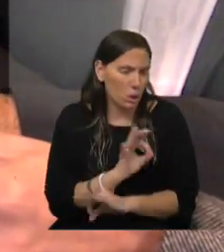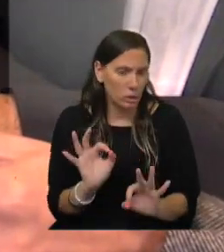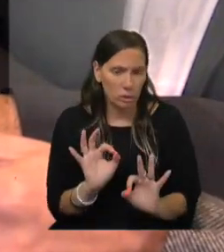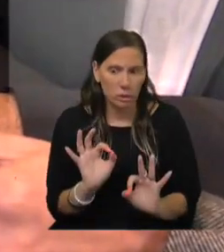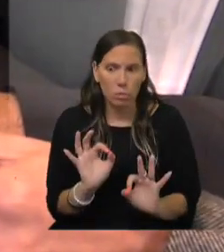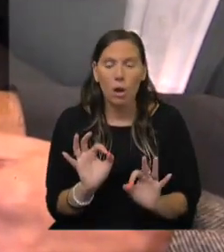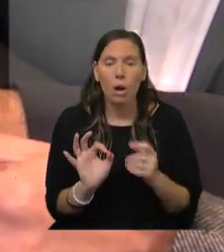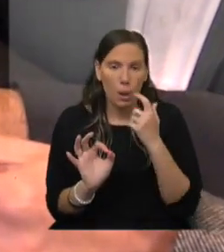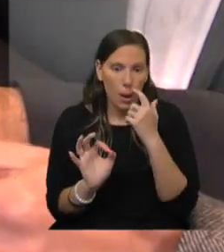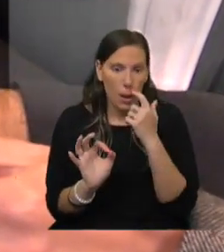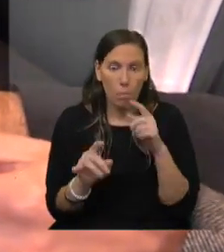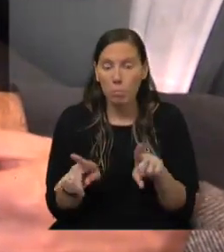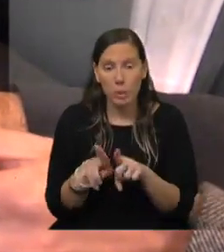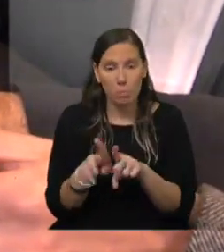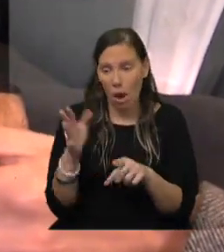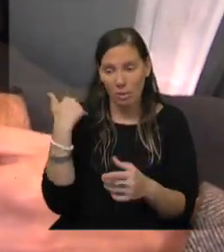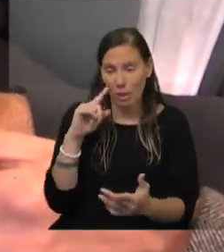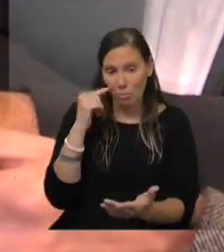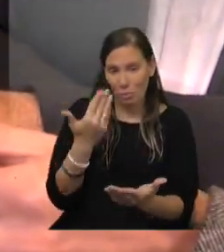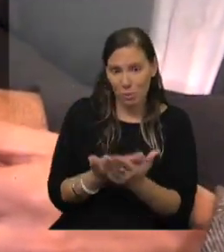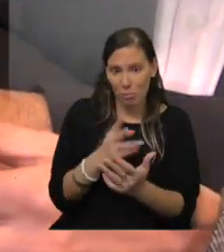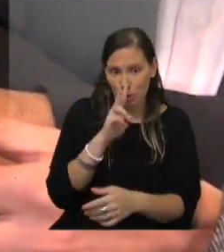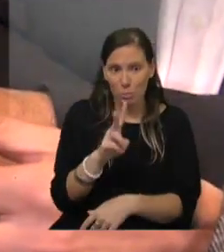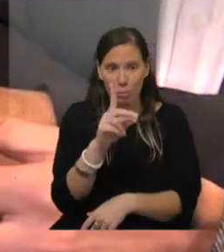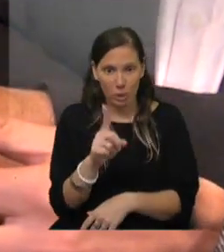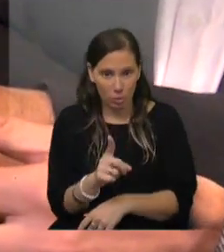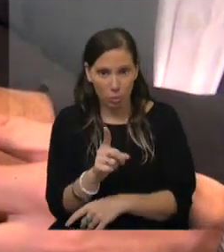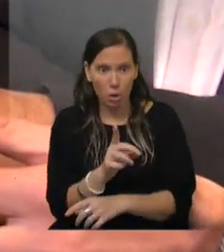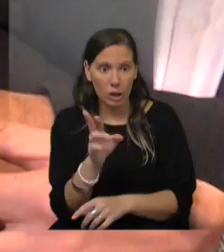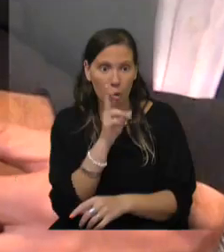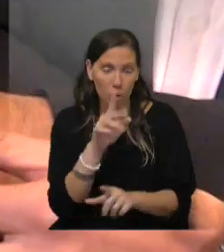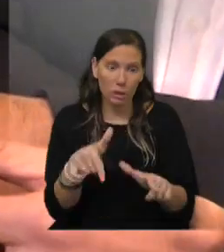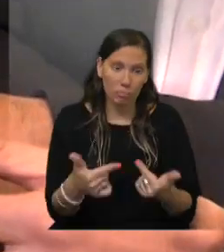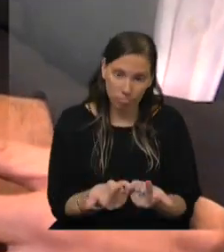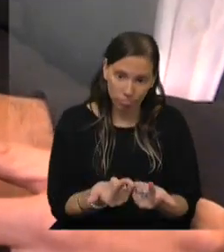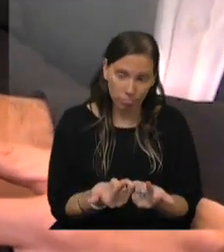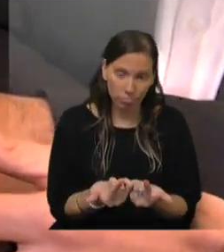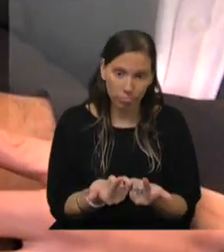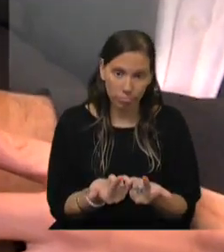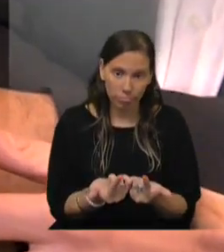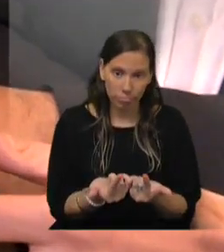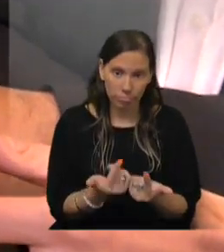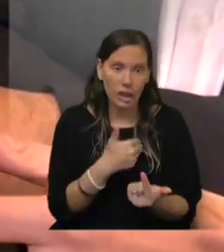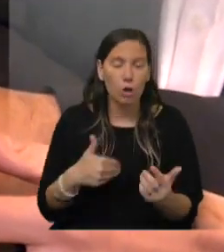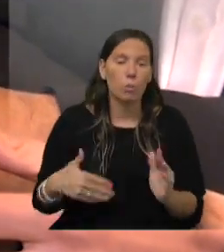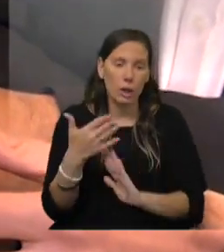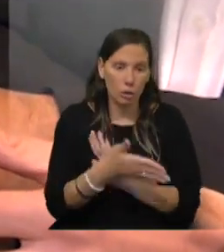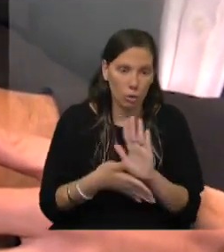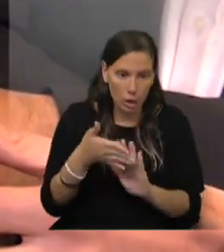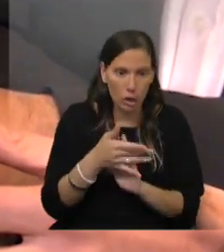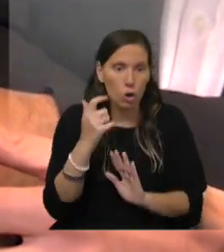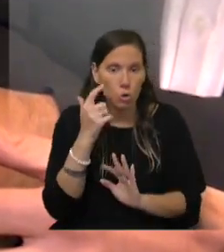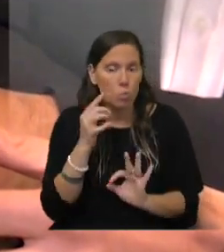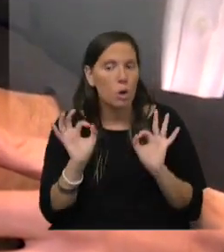absolutamente en línea con lo que nosotros planteamos en el 2021 y no recibimos respuesta del gobierno nacional y con números